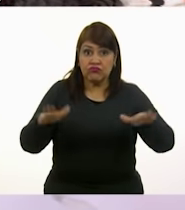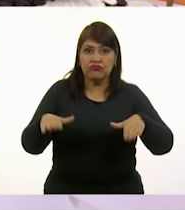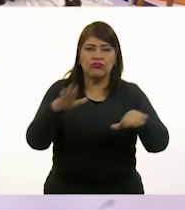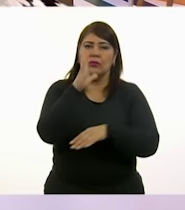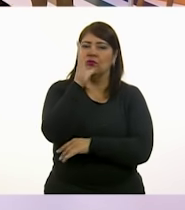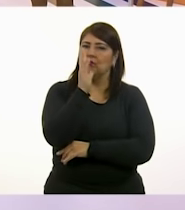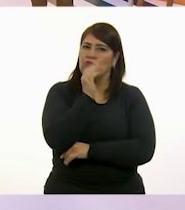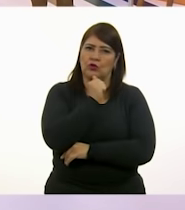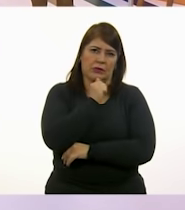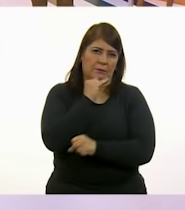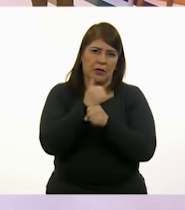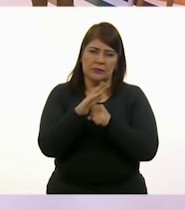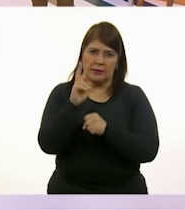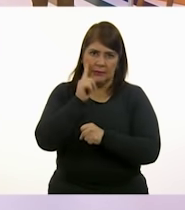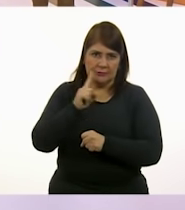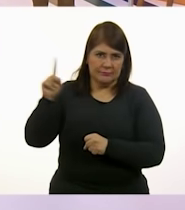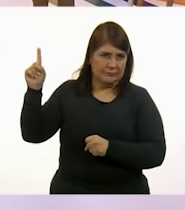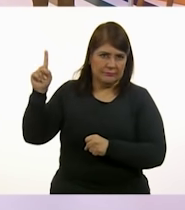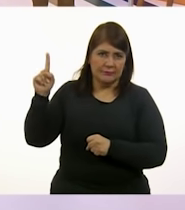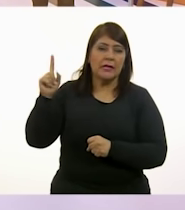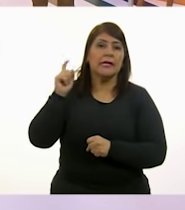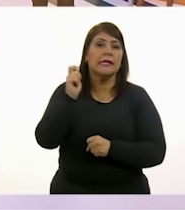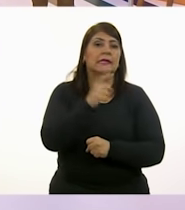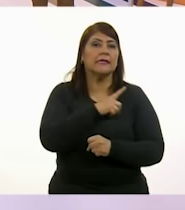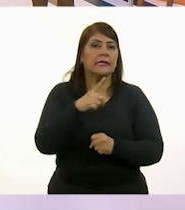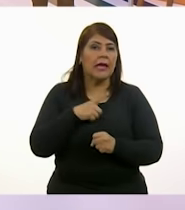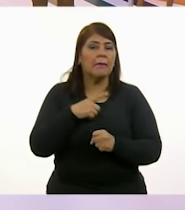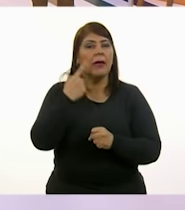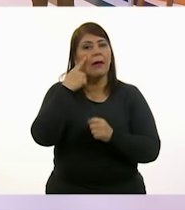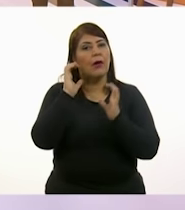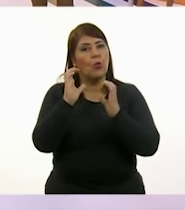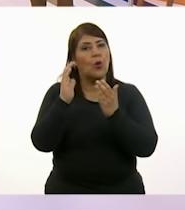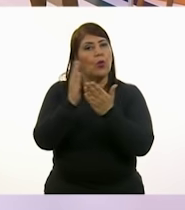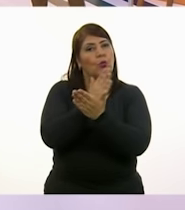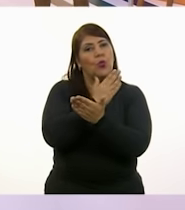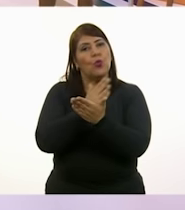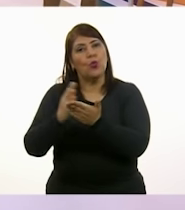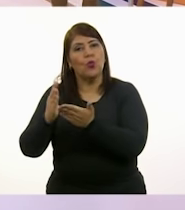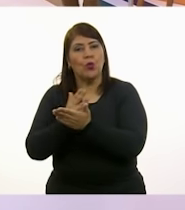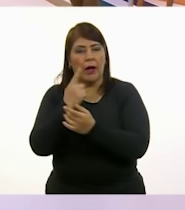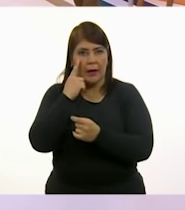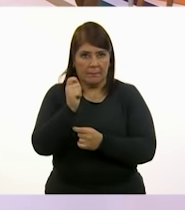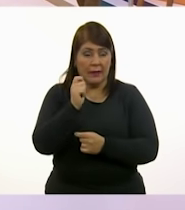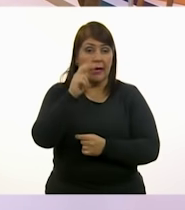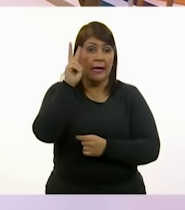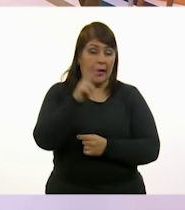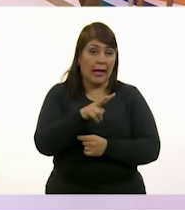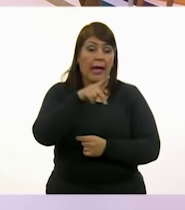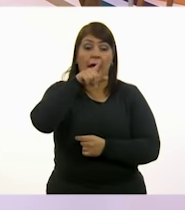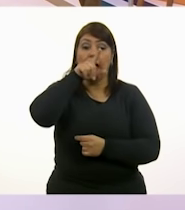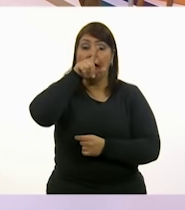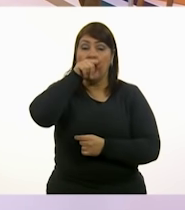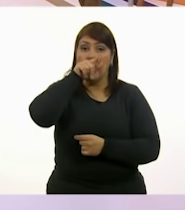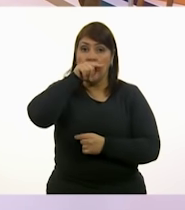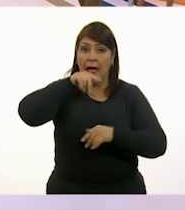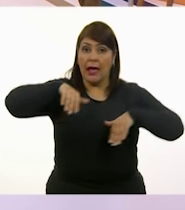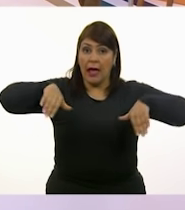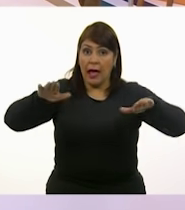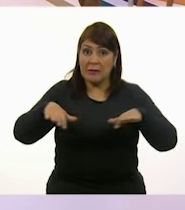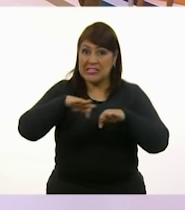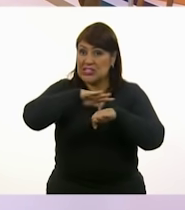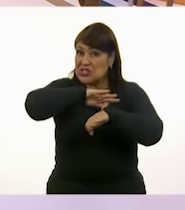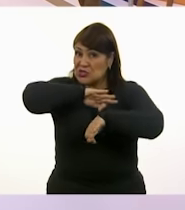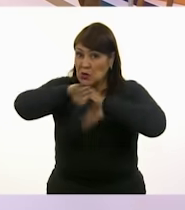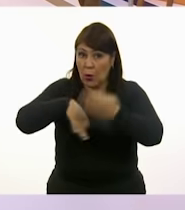tenemos que ser muy cuidadosos con nuestra clasificación Porque las aves, no todas las aves vuelan